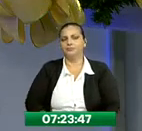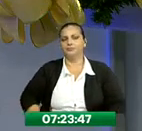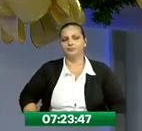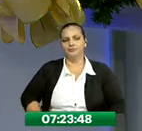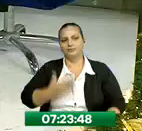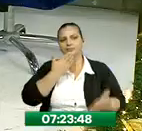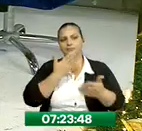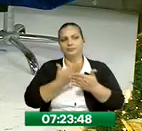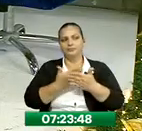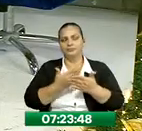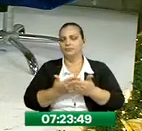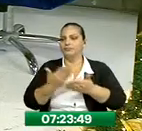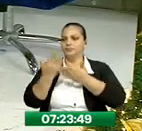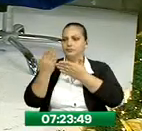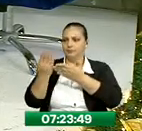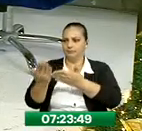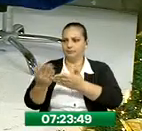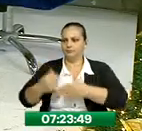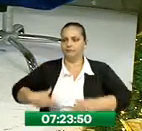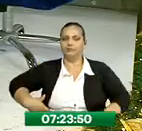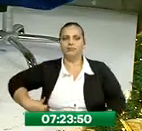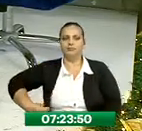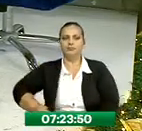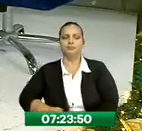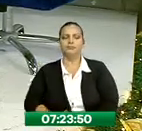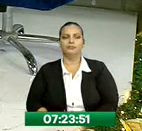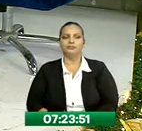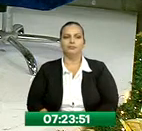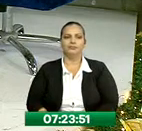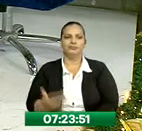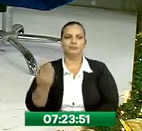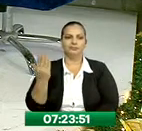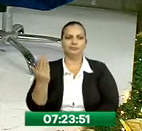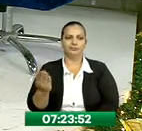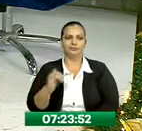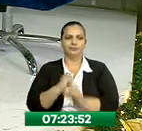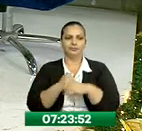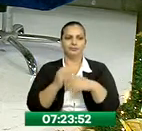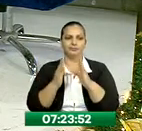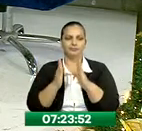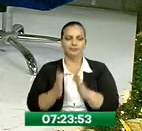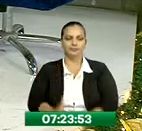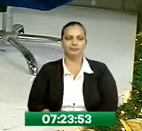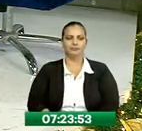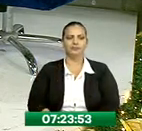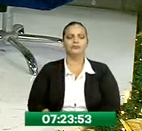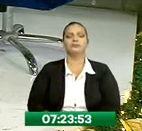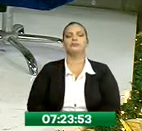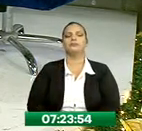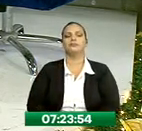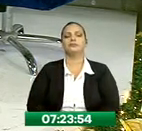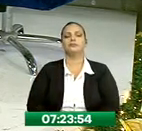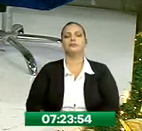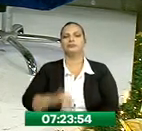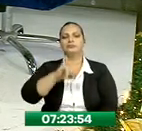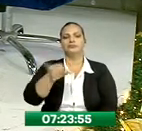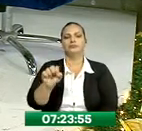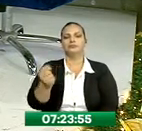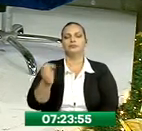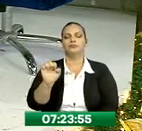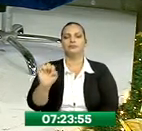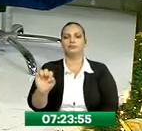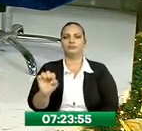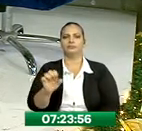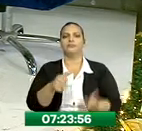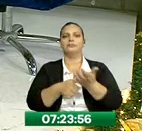Muchas gracias. Lo propio para usted en sus delicadas funciones. Amigos televidentes, ha sido la intervención del señor ministro de Energía, José